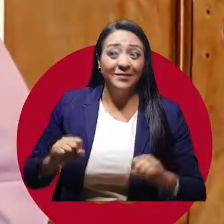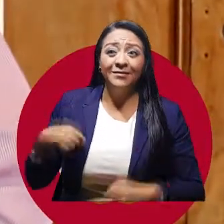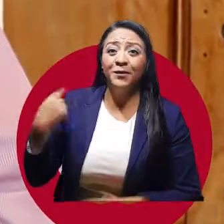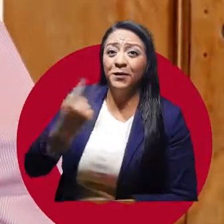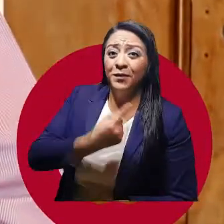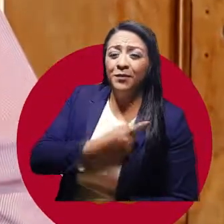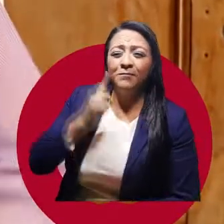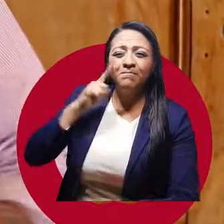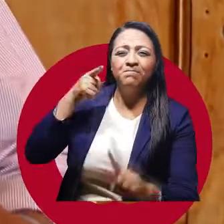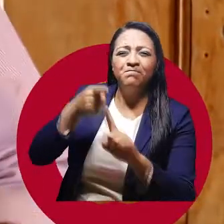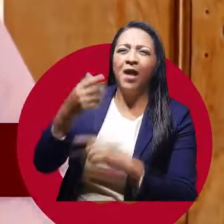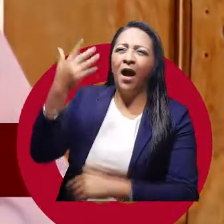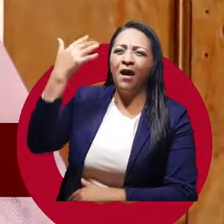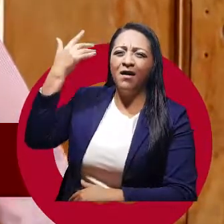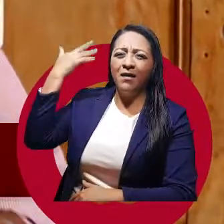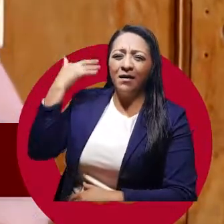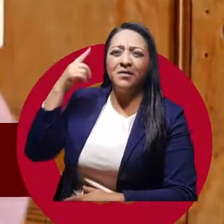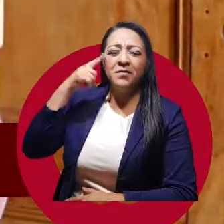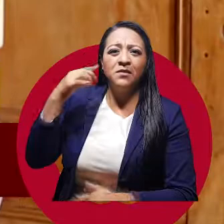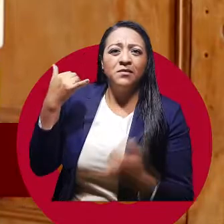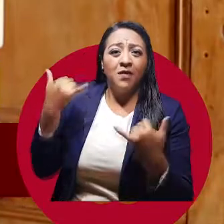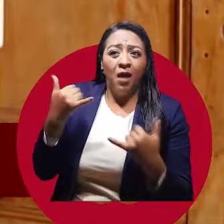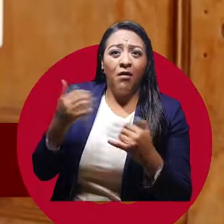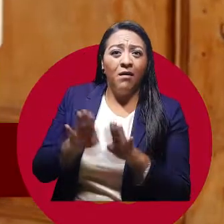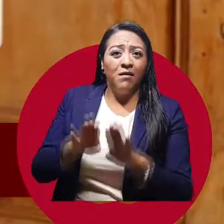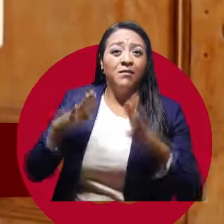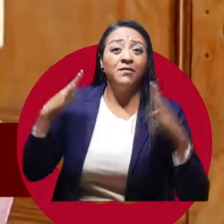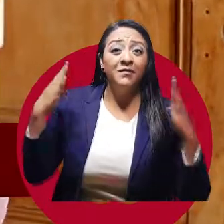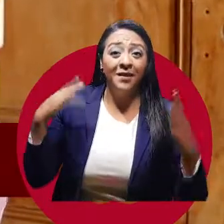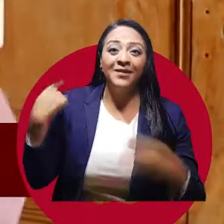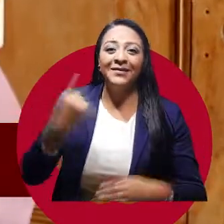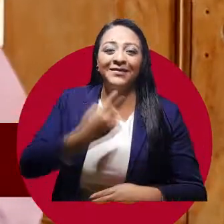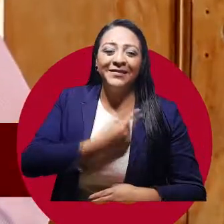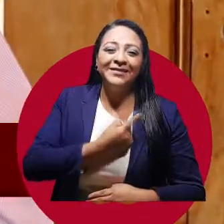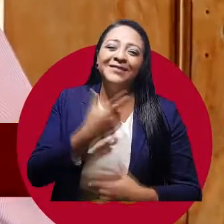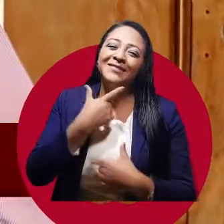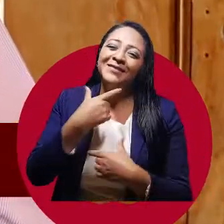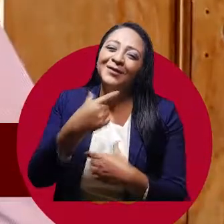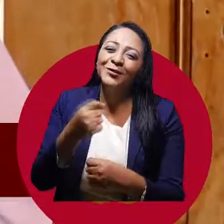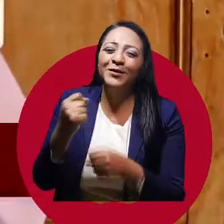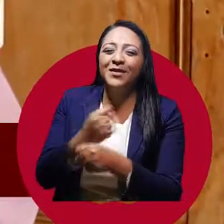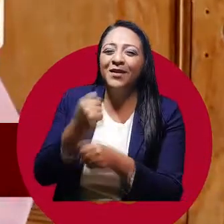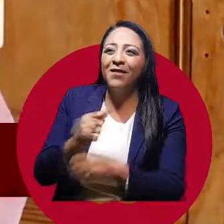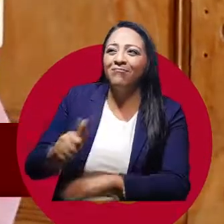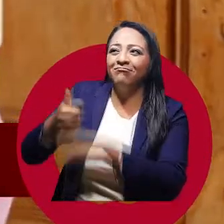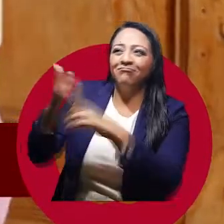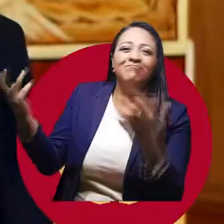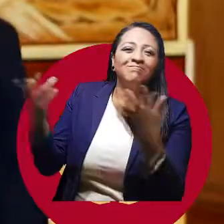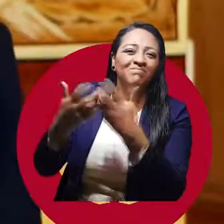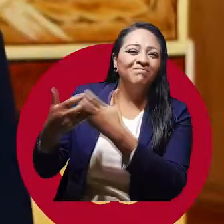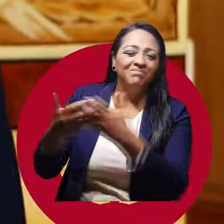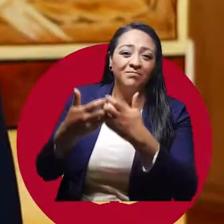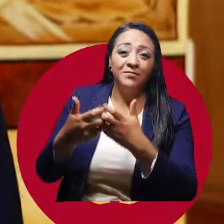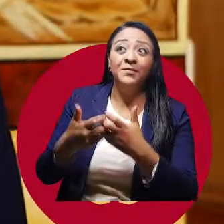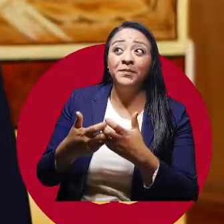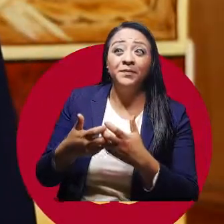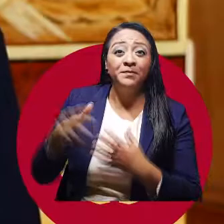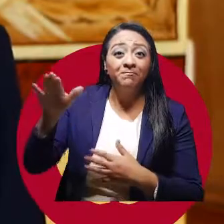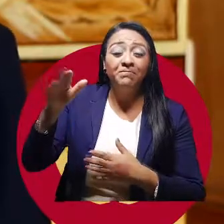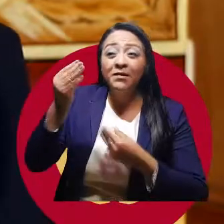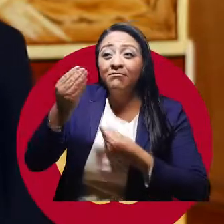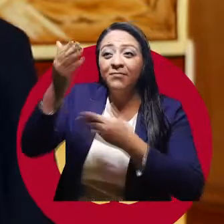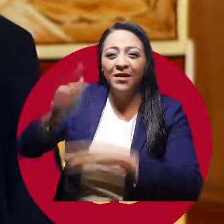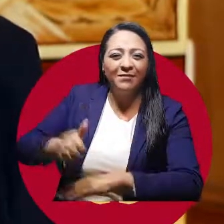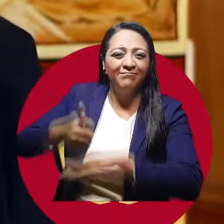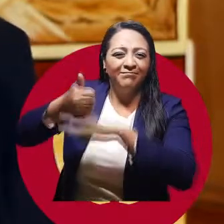nosotros hemos pensado desde hace mucho tiempo y hoy hay esa apertura y estamos gustosos de trabajar con la autoridad. Decirle al señor alcalde que